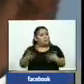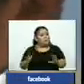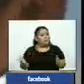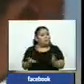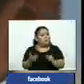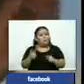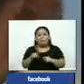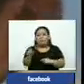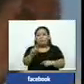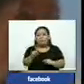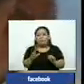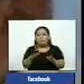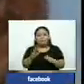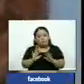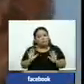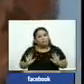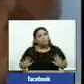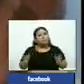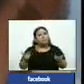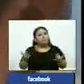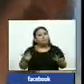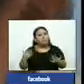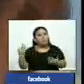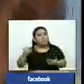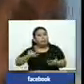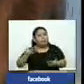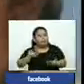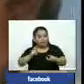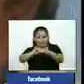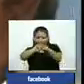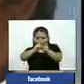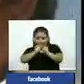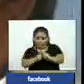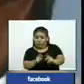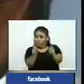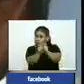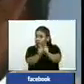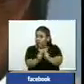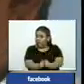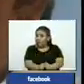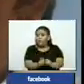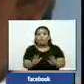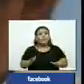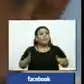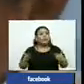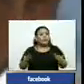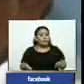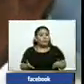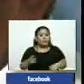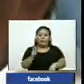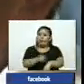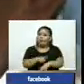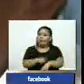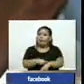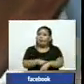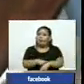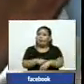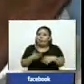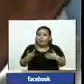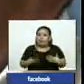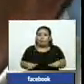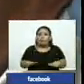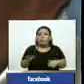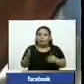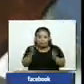haríamos, pero no. Es más, ahí va a ser necesario hacer algunas puntualizaciones, de tal manera que el tiempo que nos hemos dado